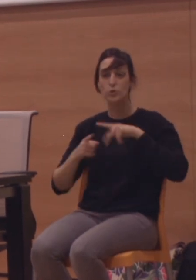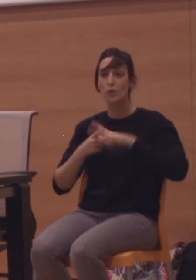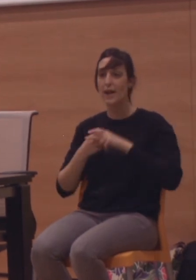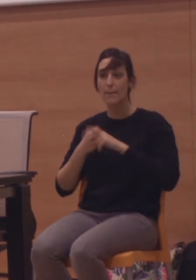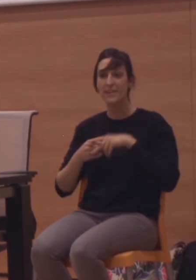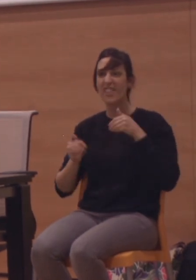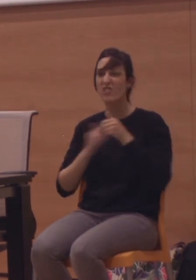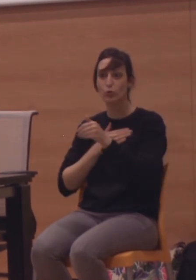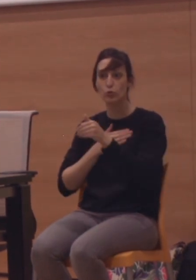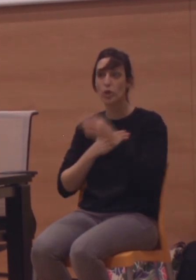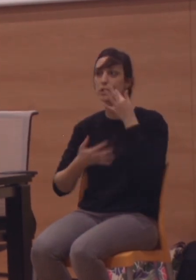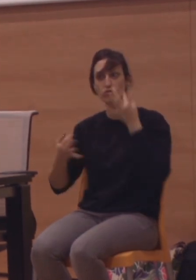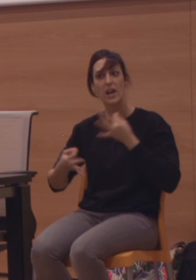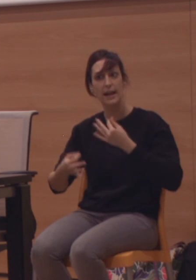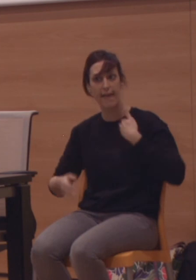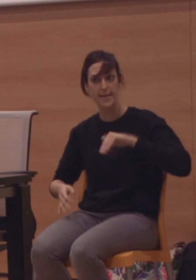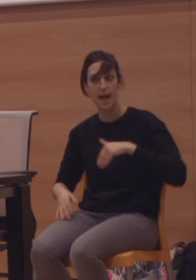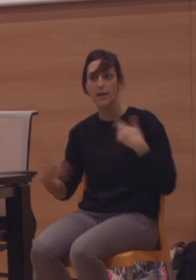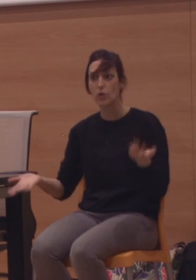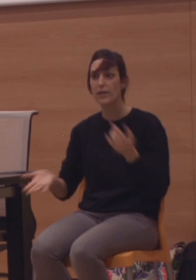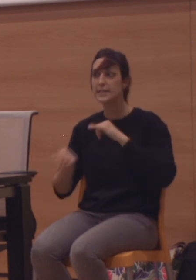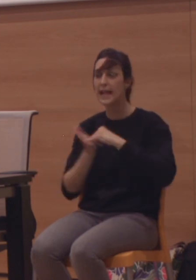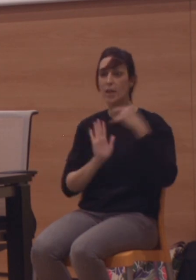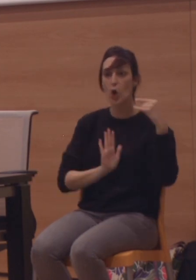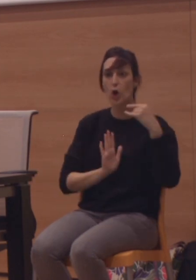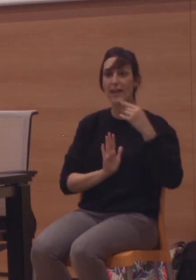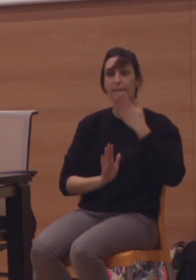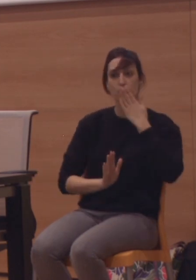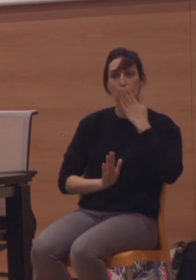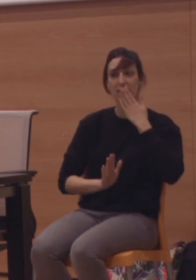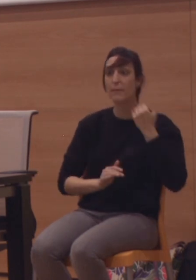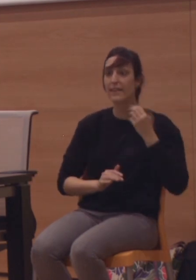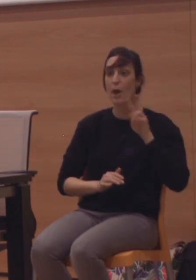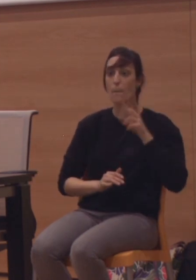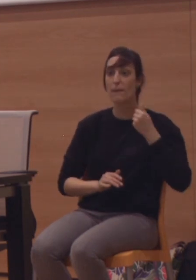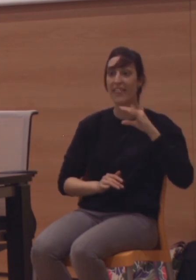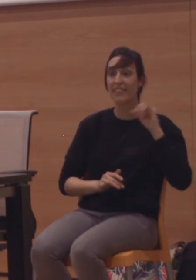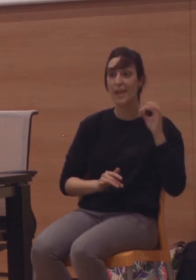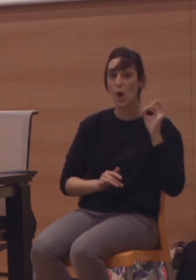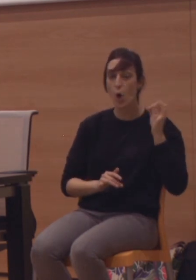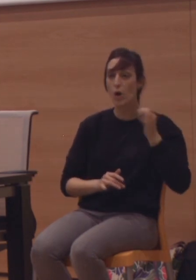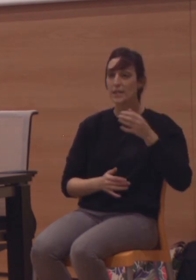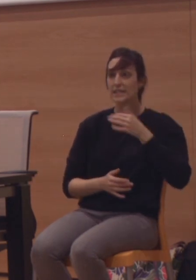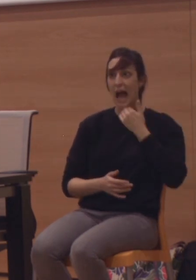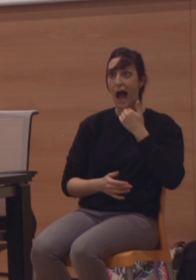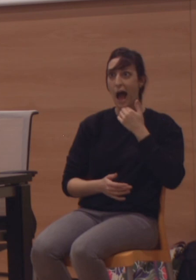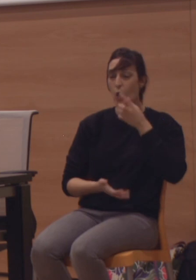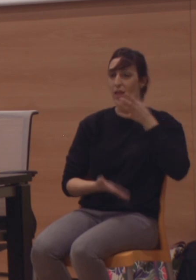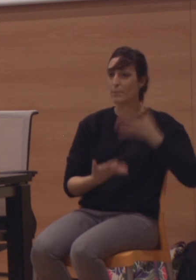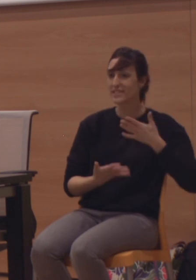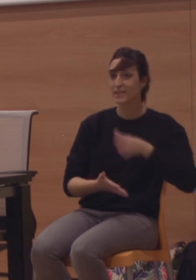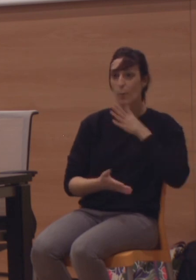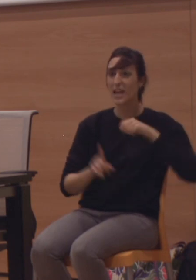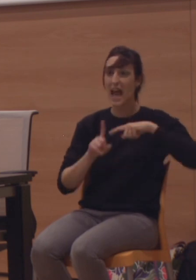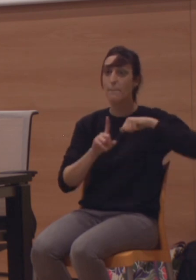realidad ya. Y el tema de la tecnología de vacío, como hemos visto, no es de futuro, es ya de presente. El tema de la presión negativa